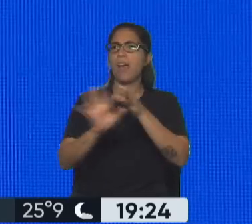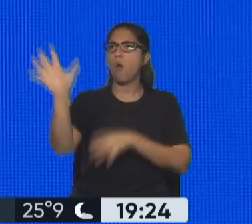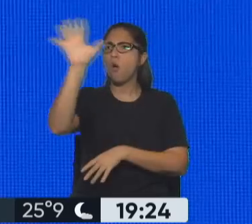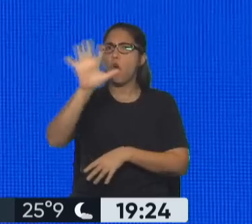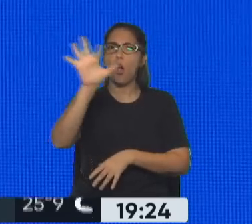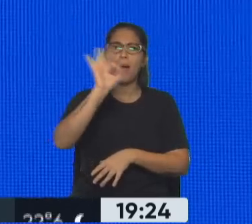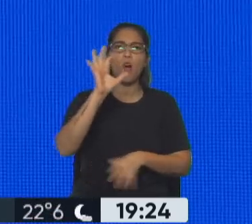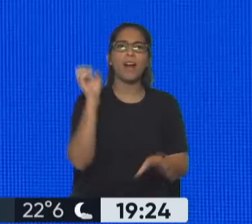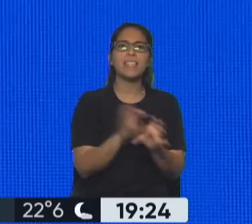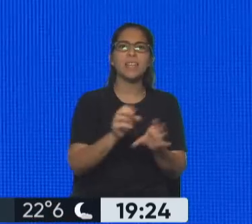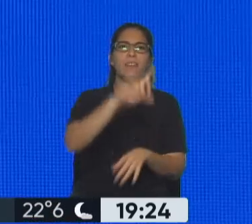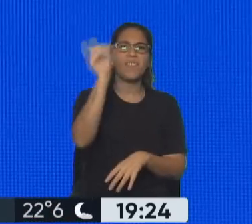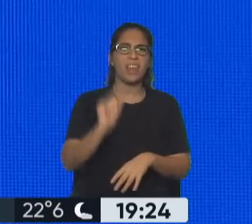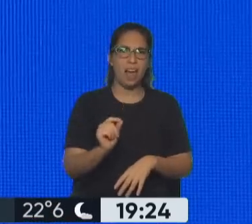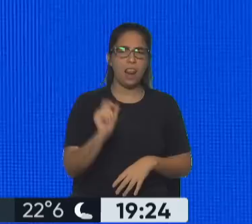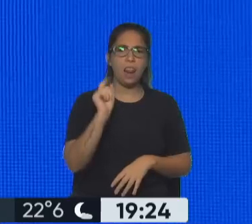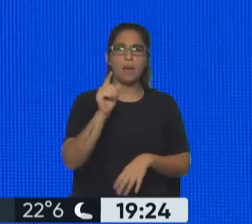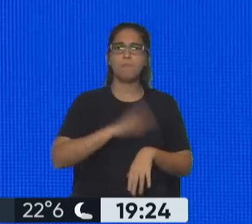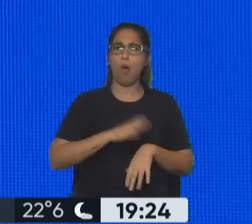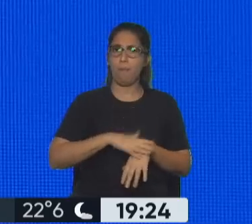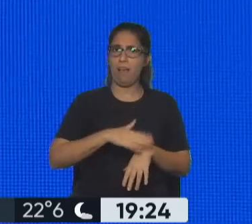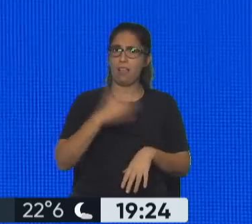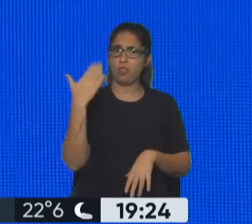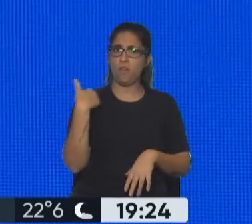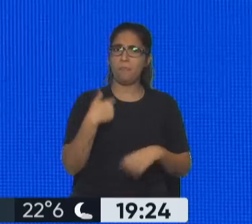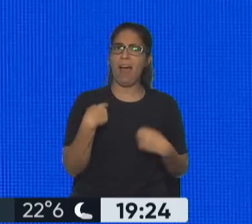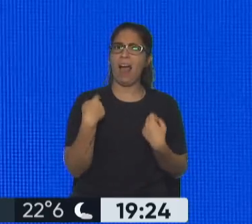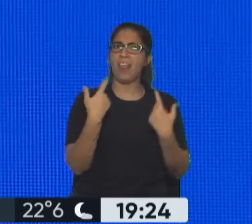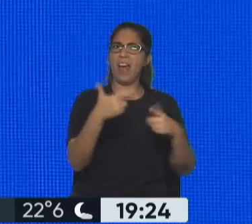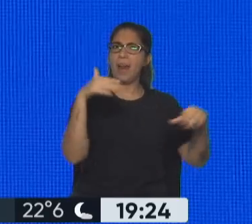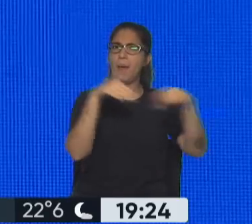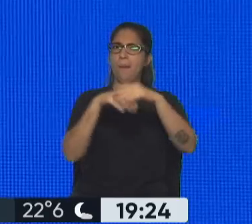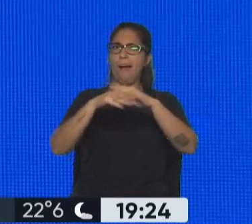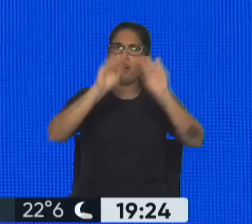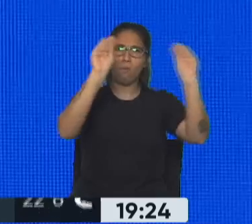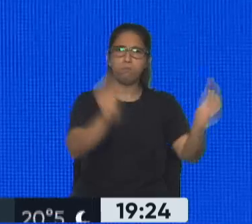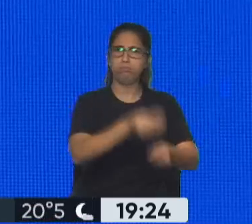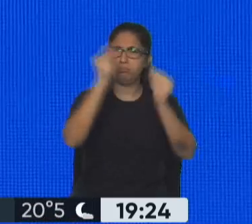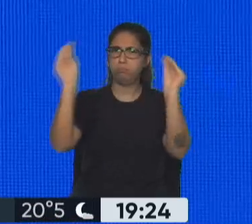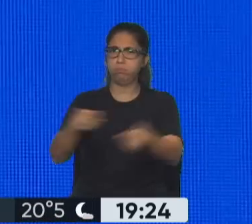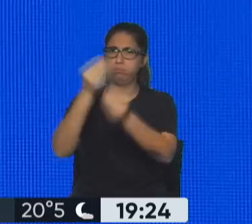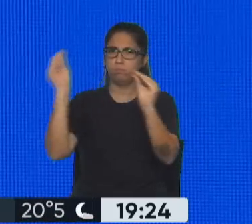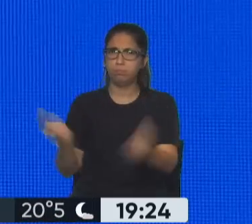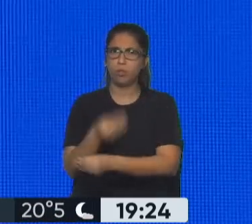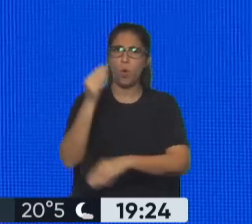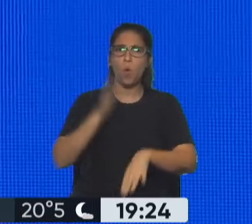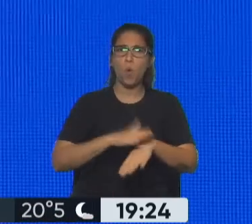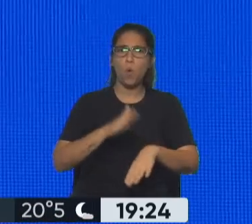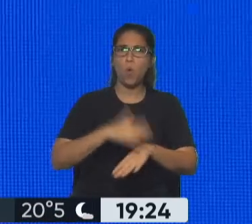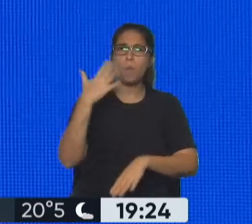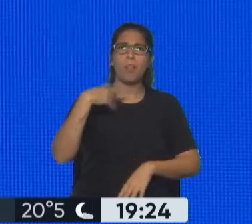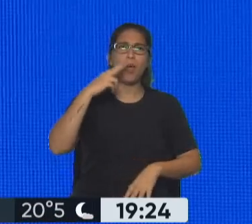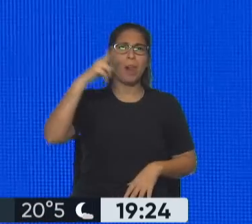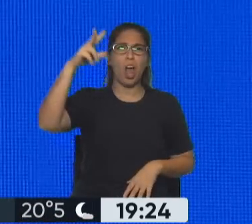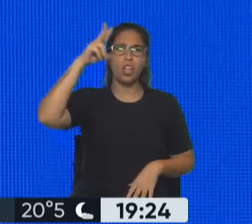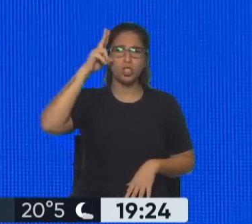Reserva Federal, cuando fue para fondear a todos los bancos que quebraron por las hipotecas en el 2008,